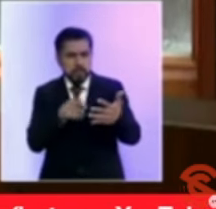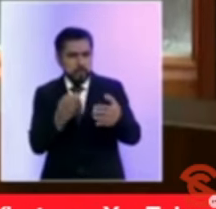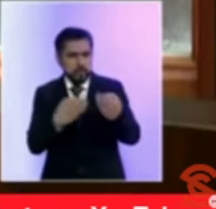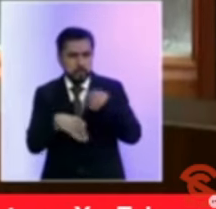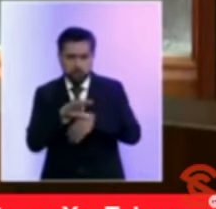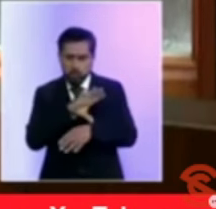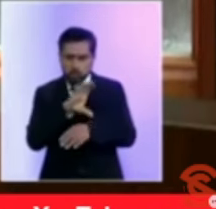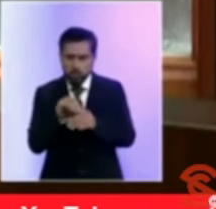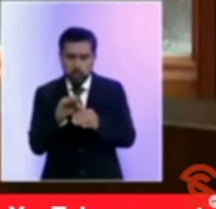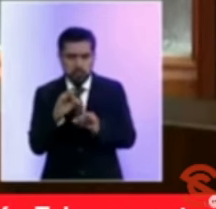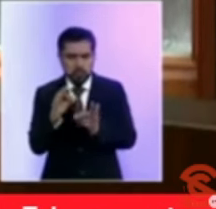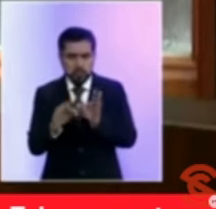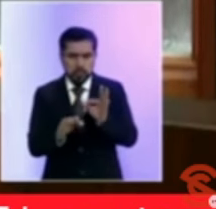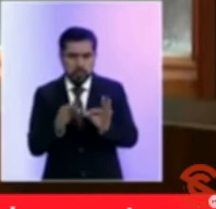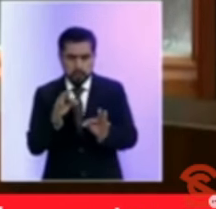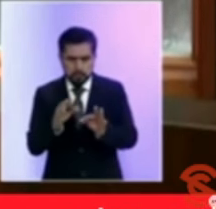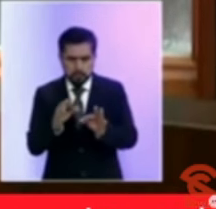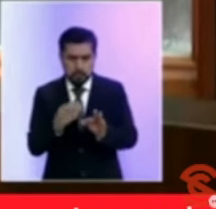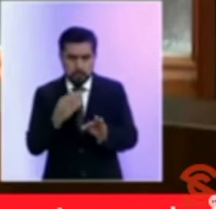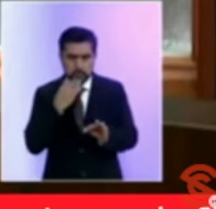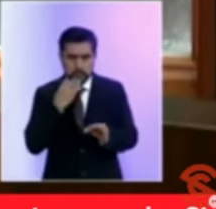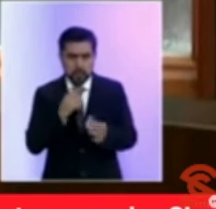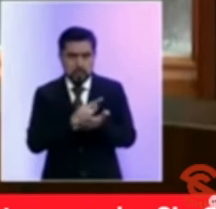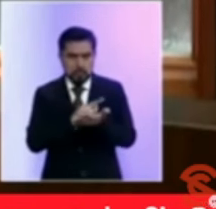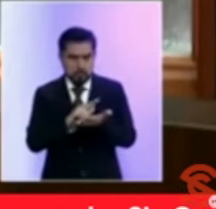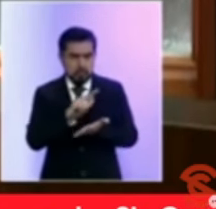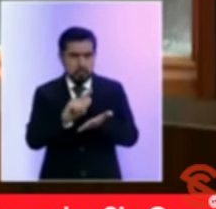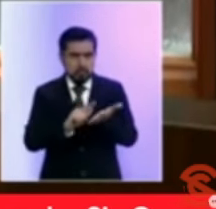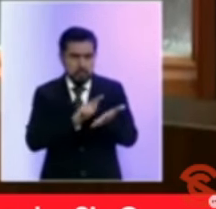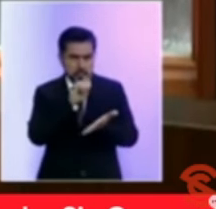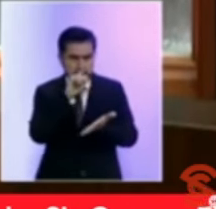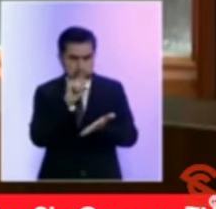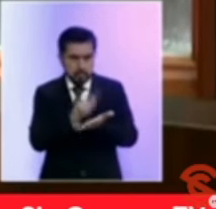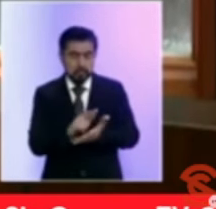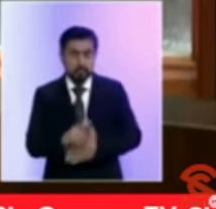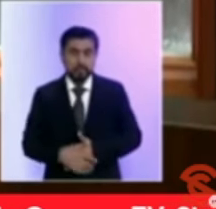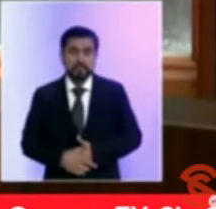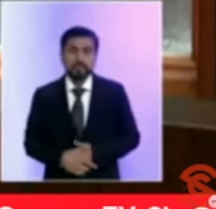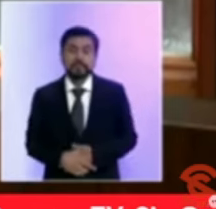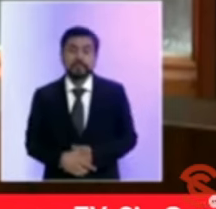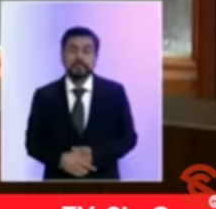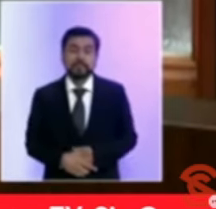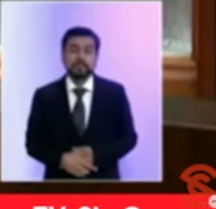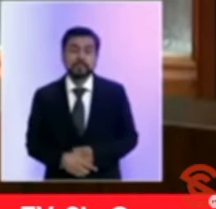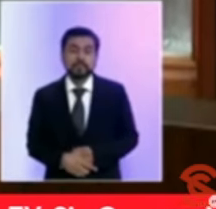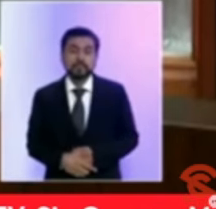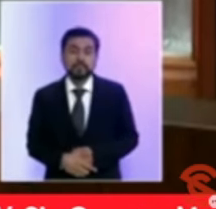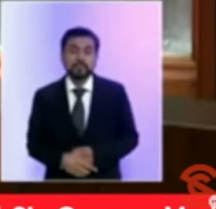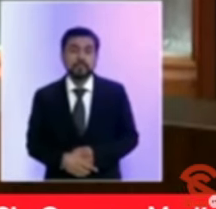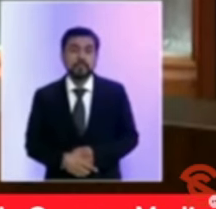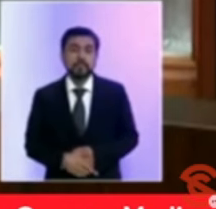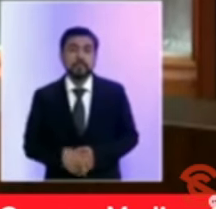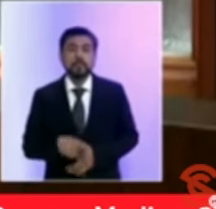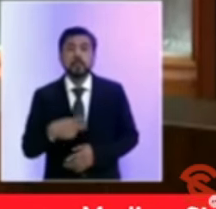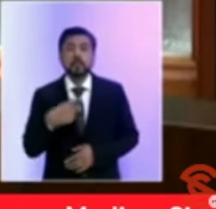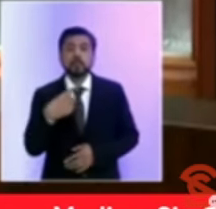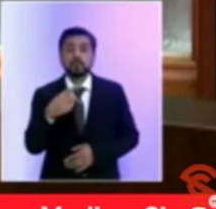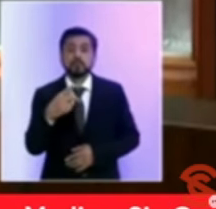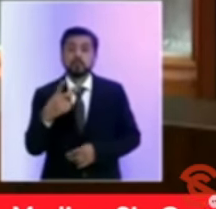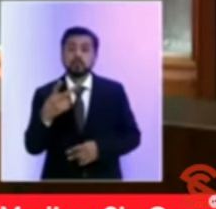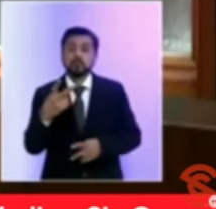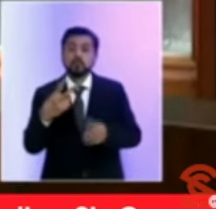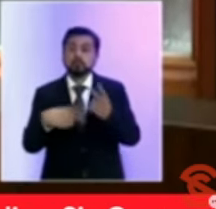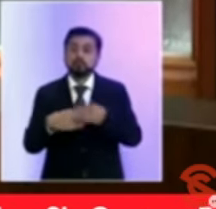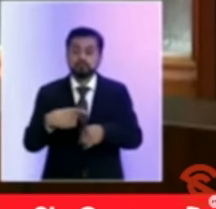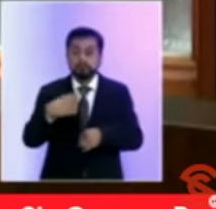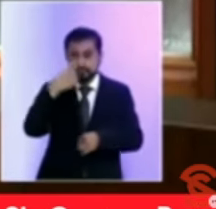democrática legal y con integridad electoral con su llegada a la titularidad